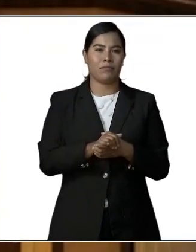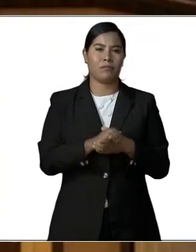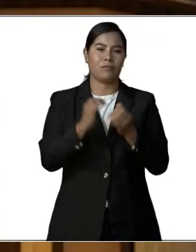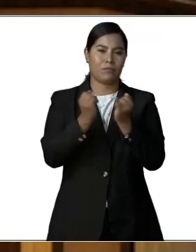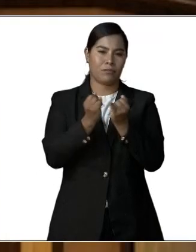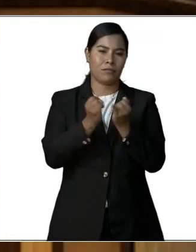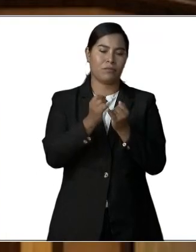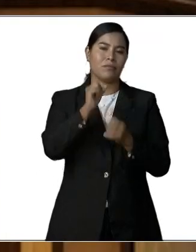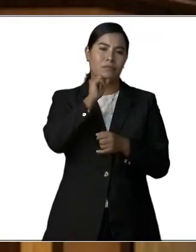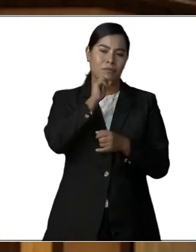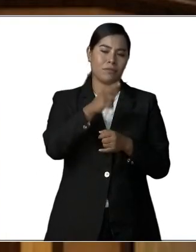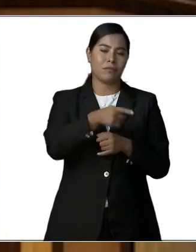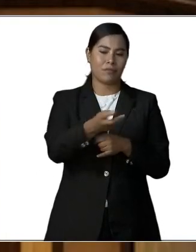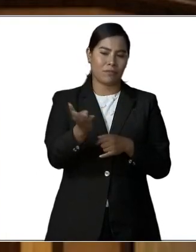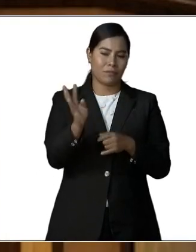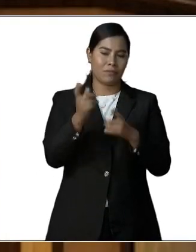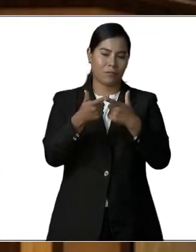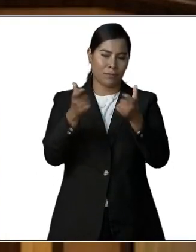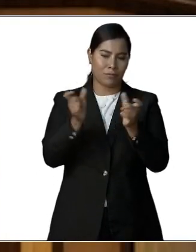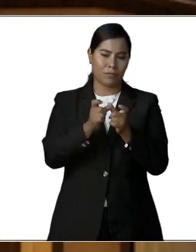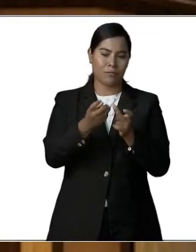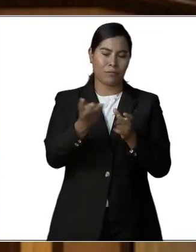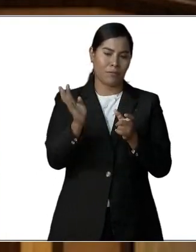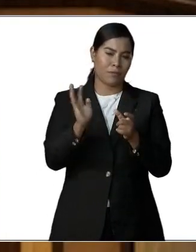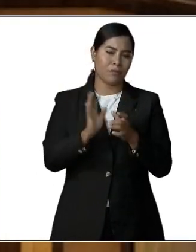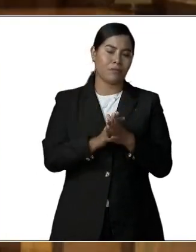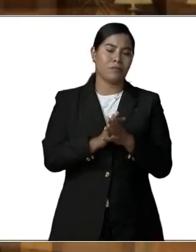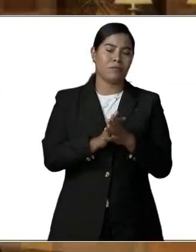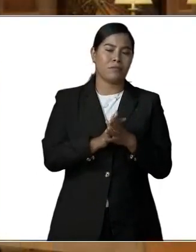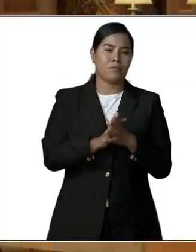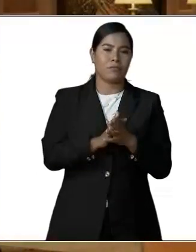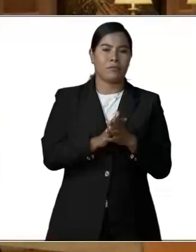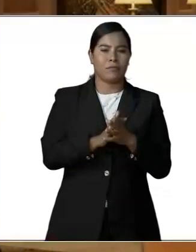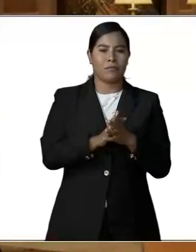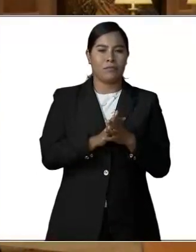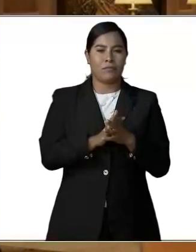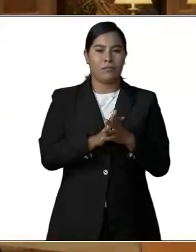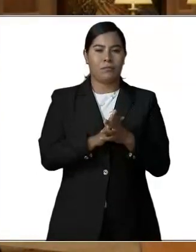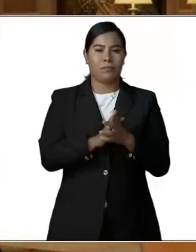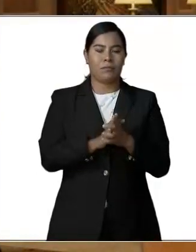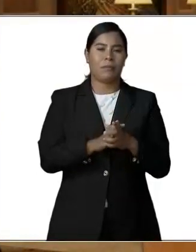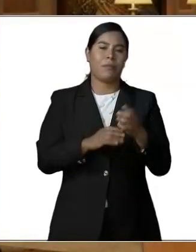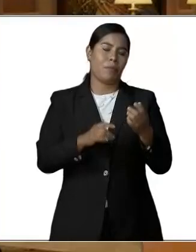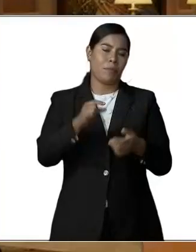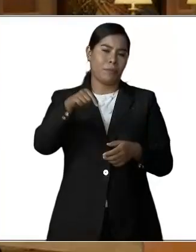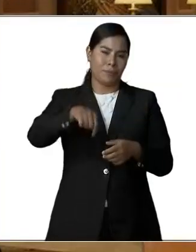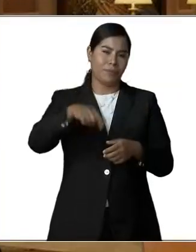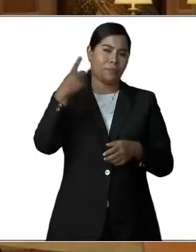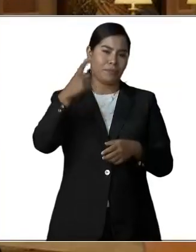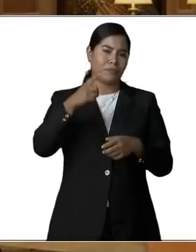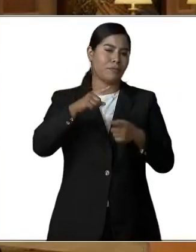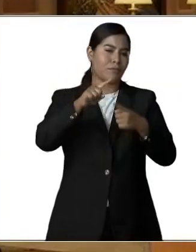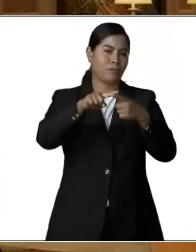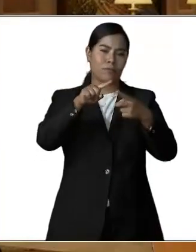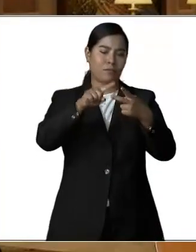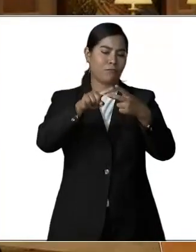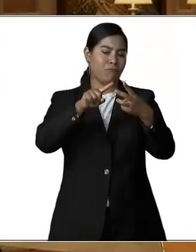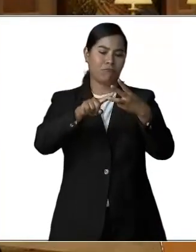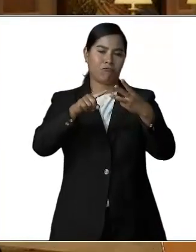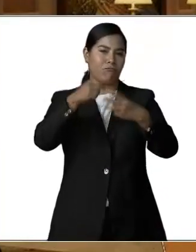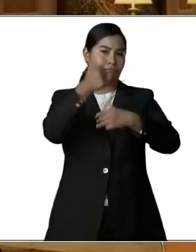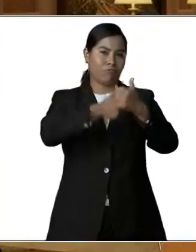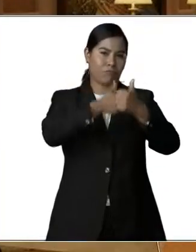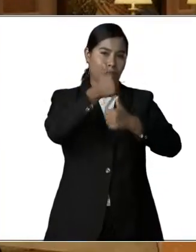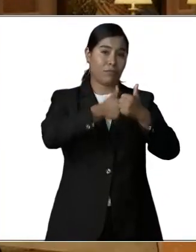formación y la antigüedad de las rondallas. Aquí tenemos 3. Sí, pues porque es obvio, ¿no? Tú decías hace rato, en Puebla, por ejemplo, llegan